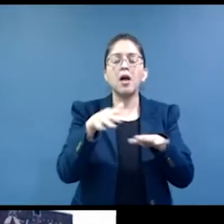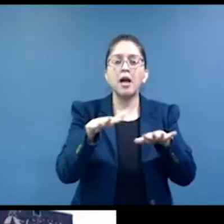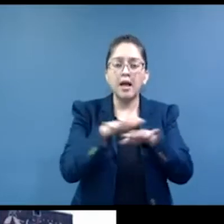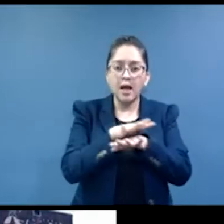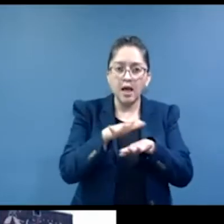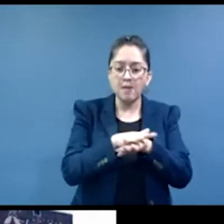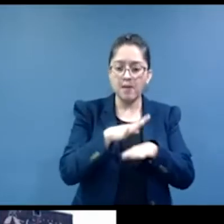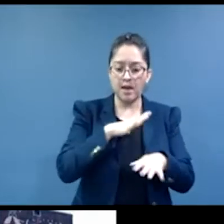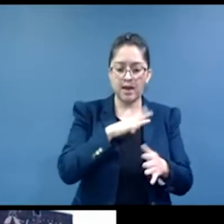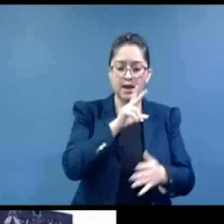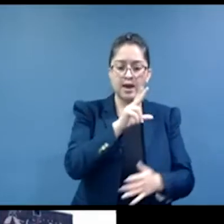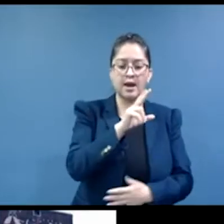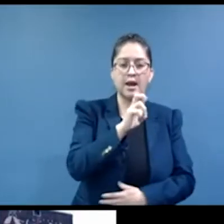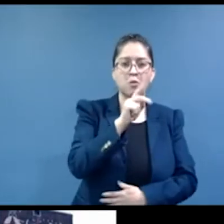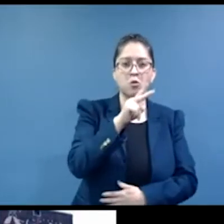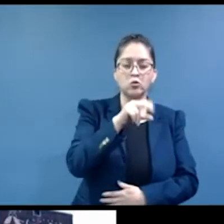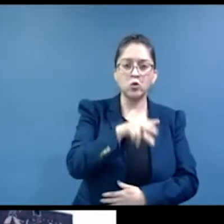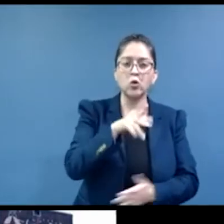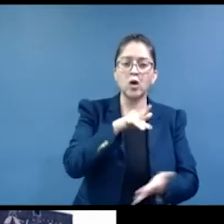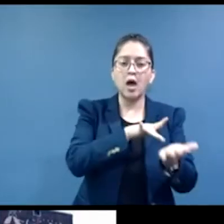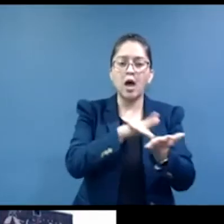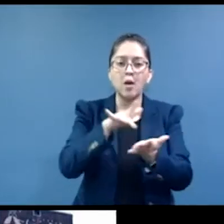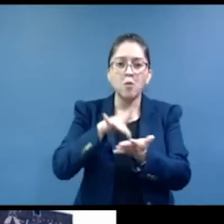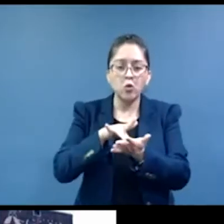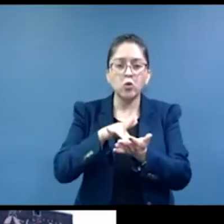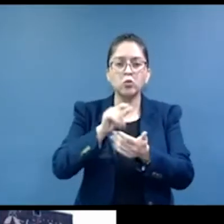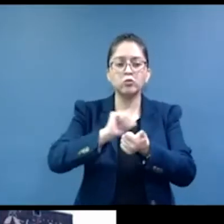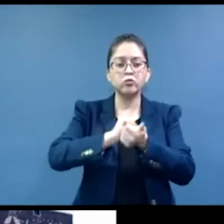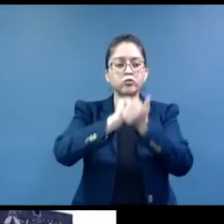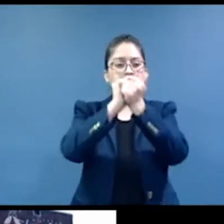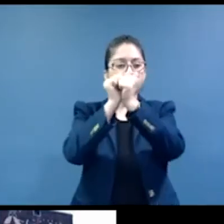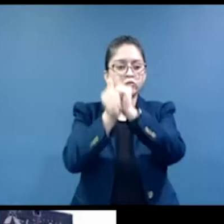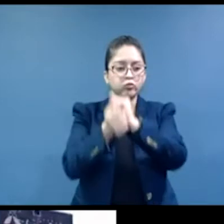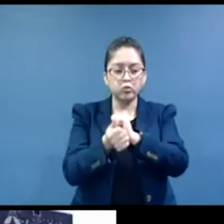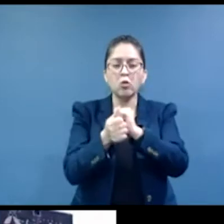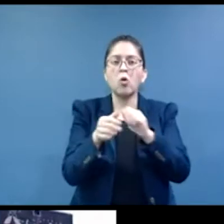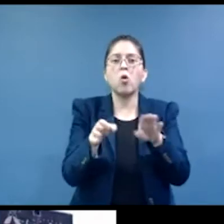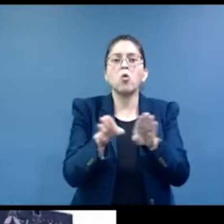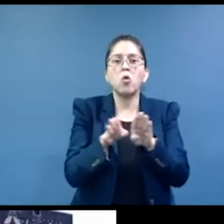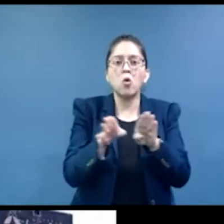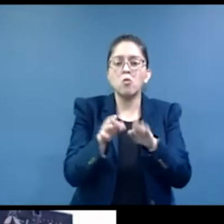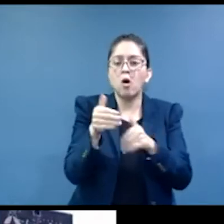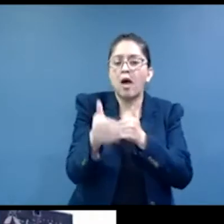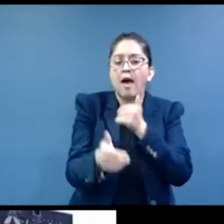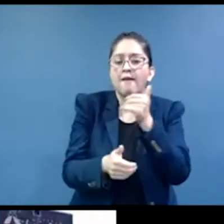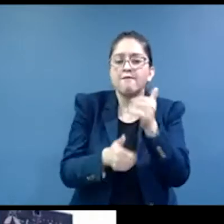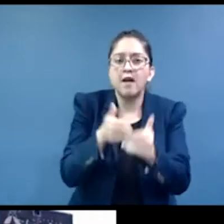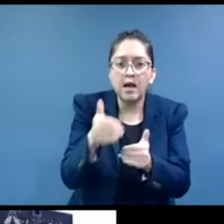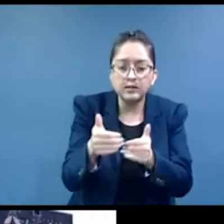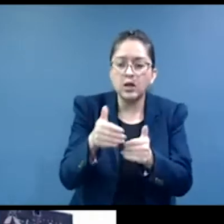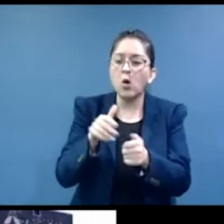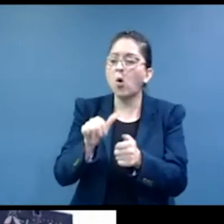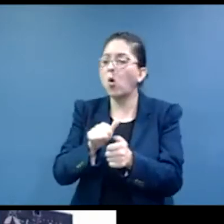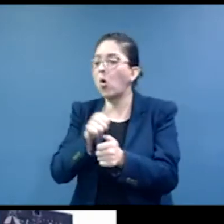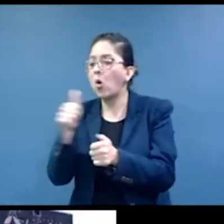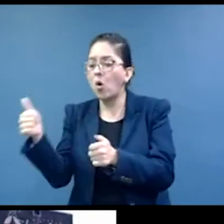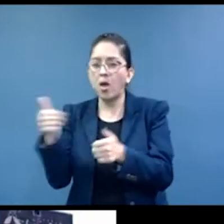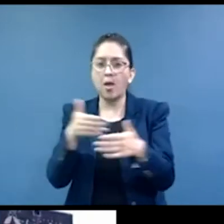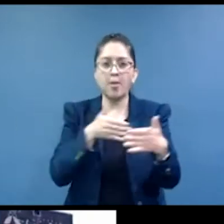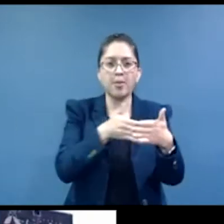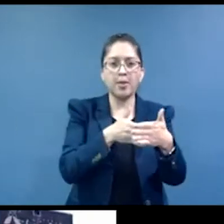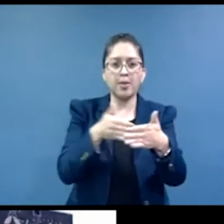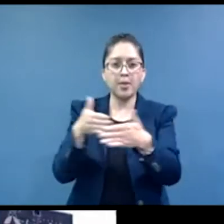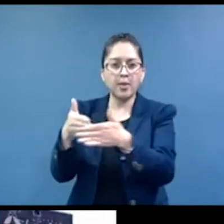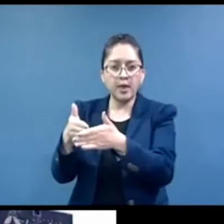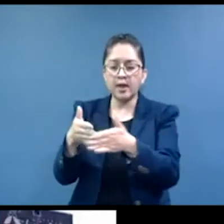sobre reproducción asistida en el que se da cuenta de algunos avances, de las barreras, pero sobre todo los pendientes de la última década